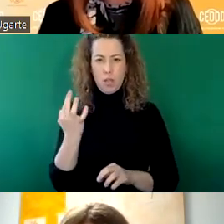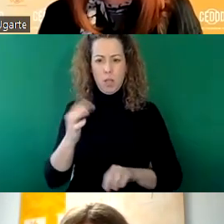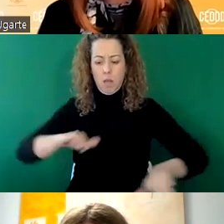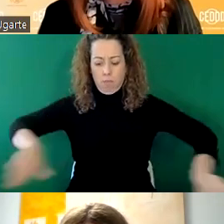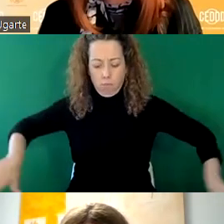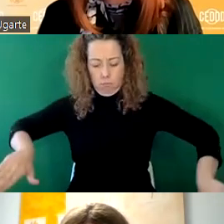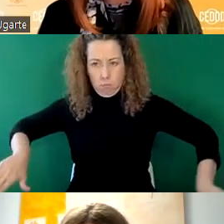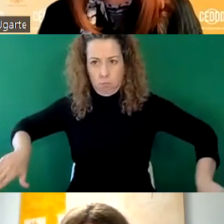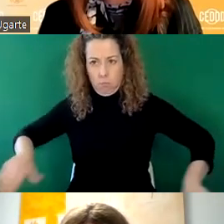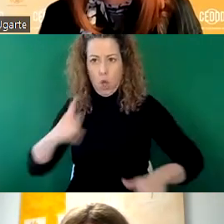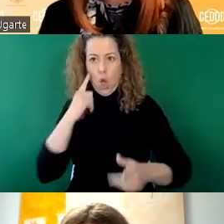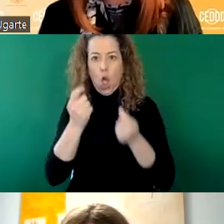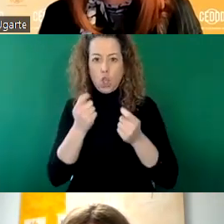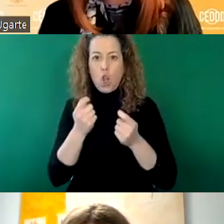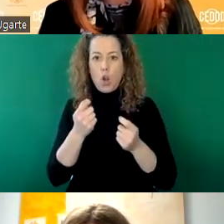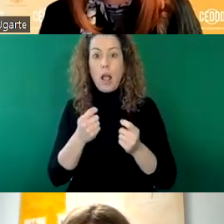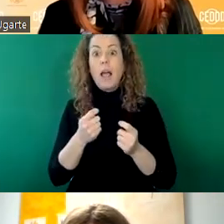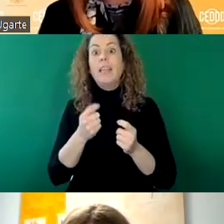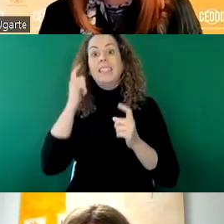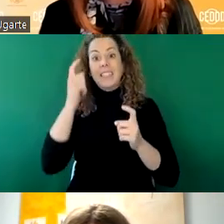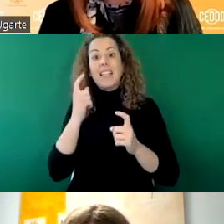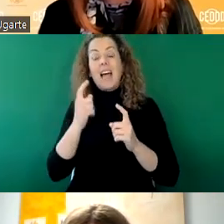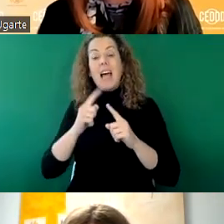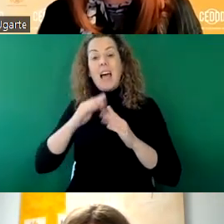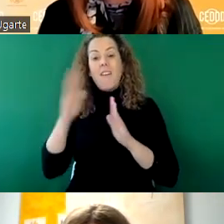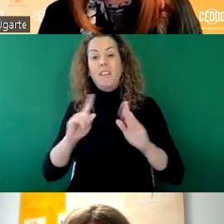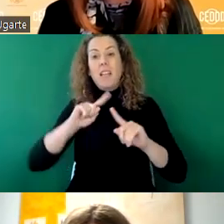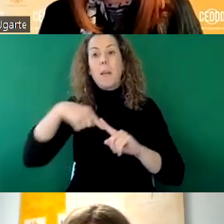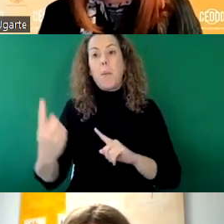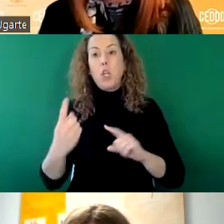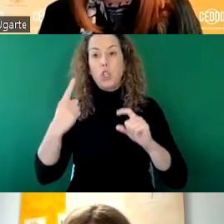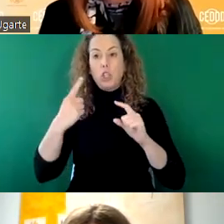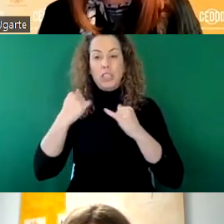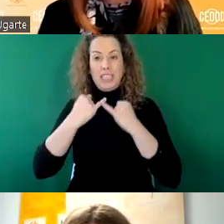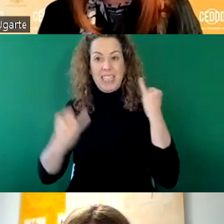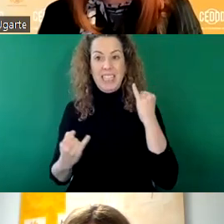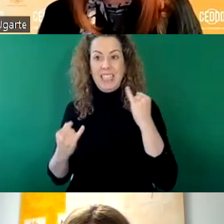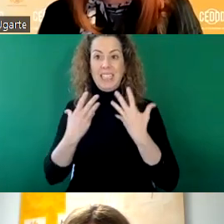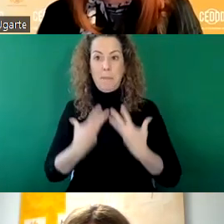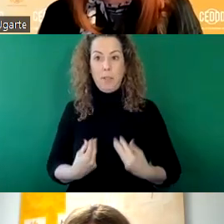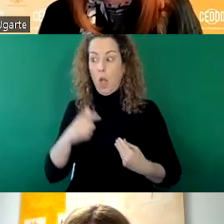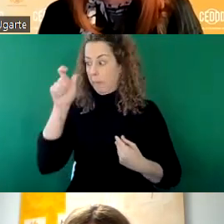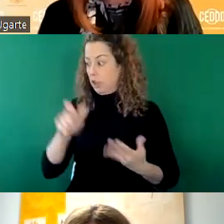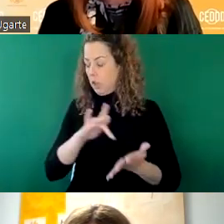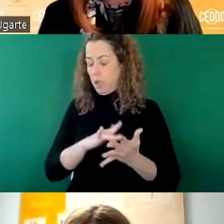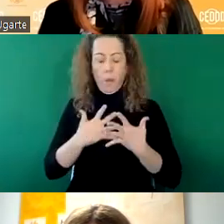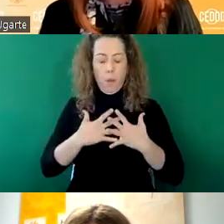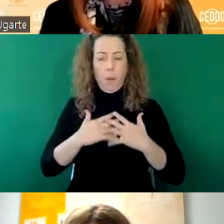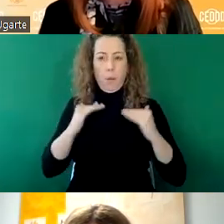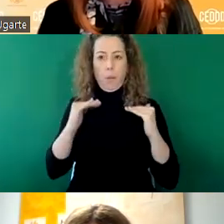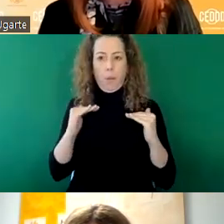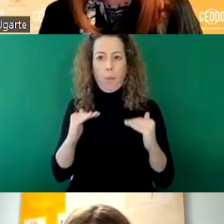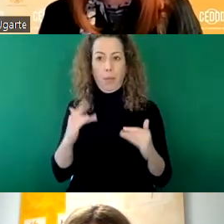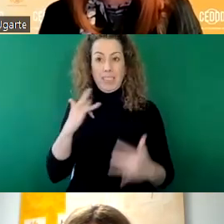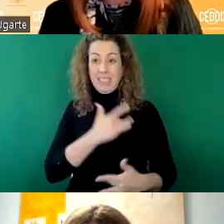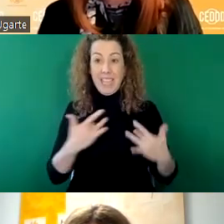atrás, es llegar a esta fase de post-crisis o depresión, en la que en un momento determinado la persona lo que produce es una reducción de todos los